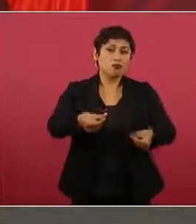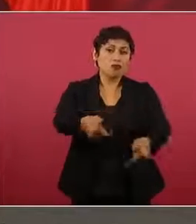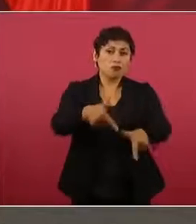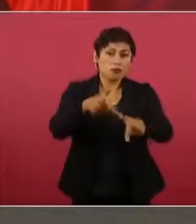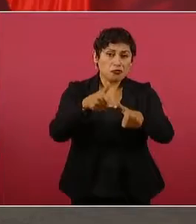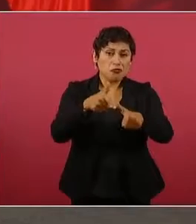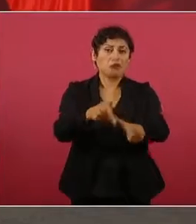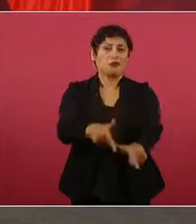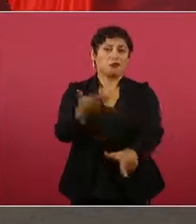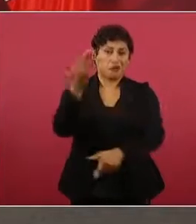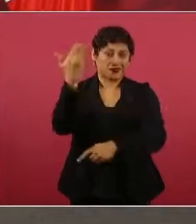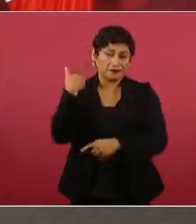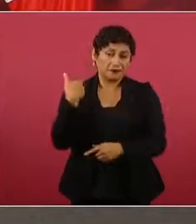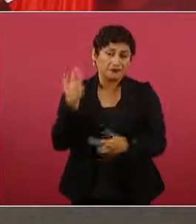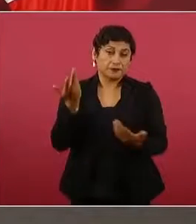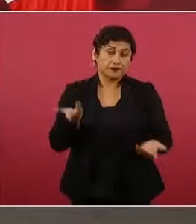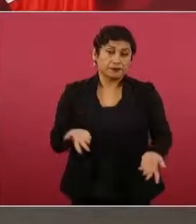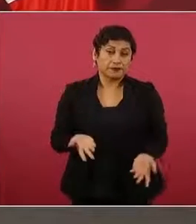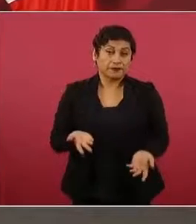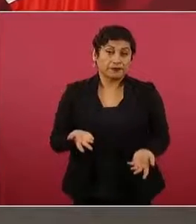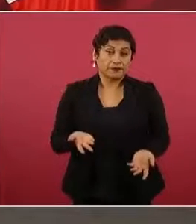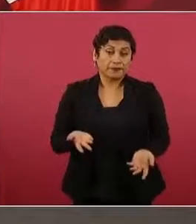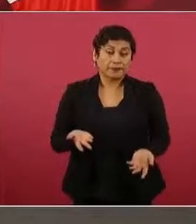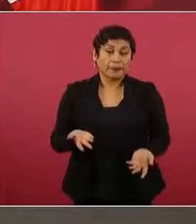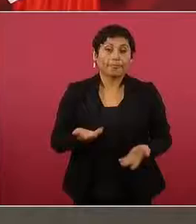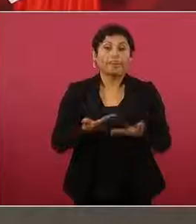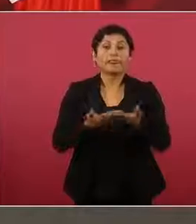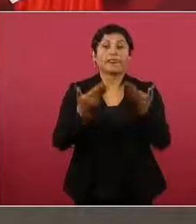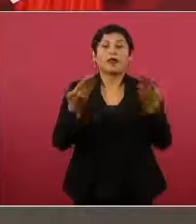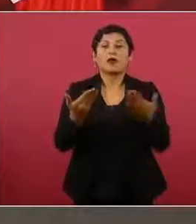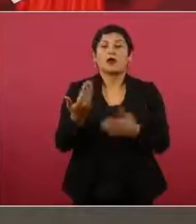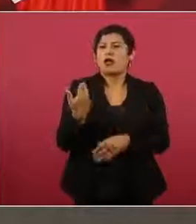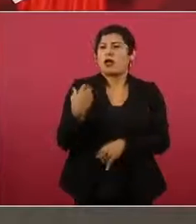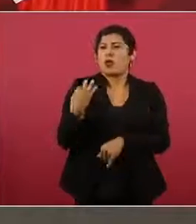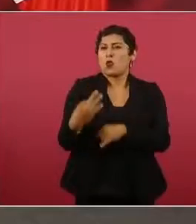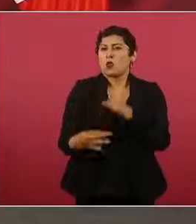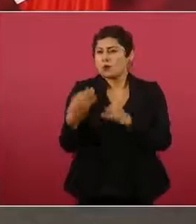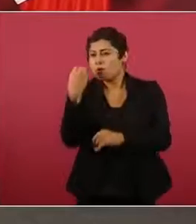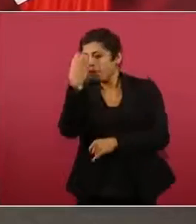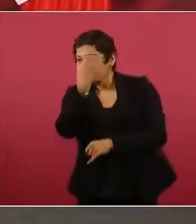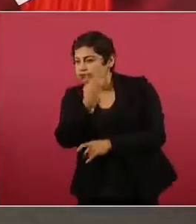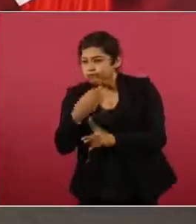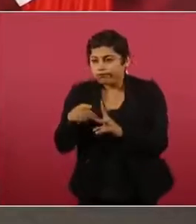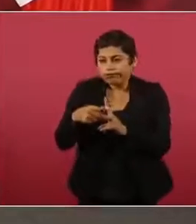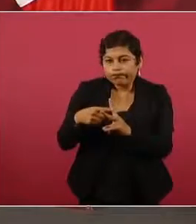y ahora en un último avalúo,